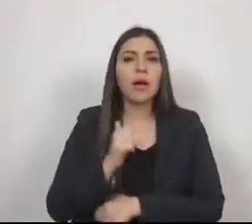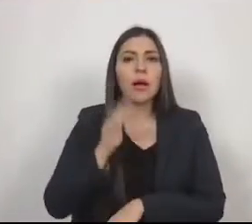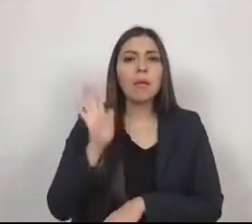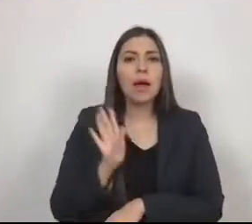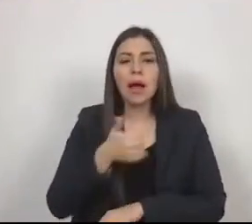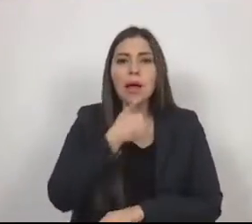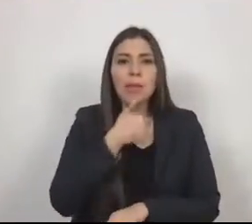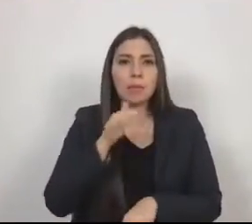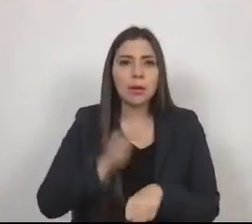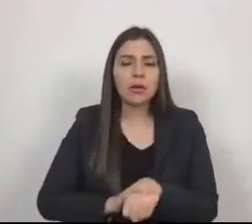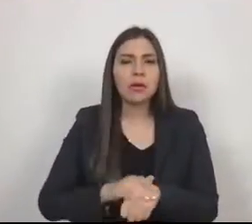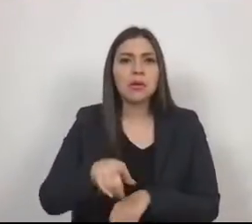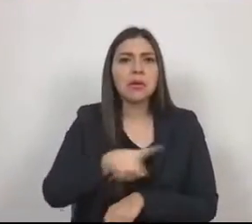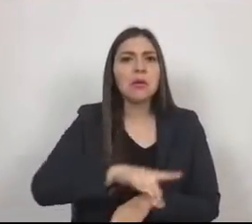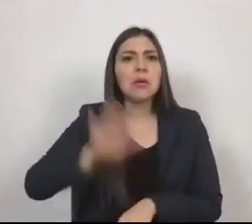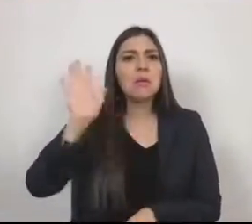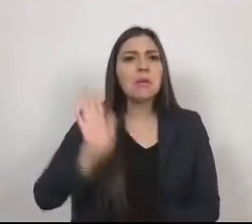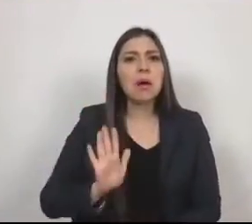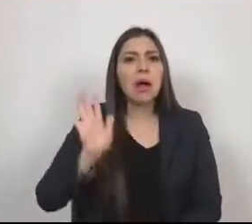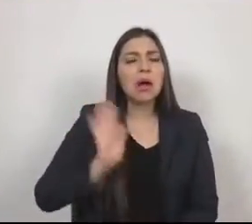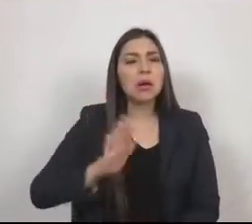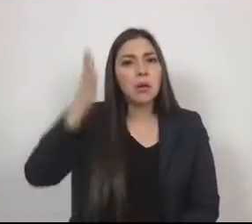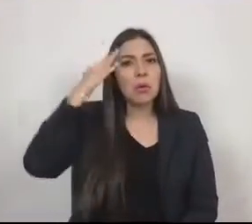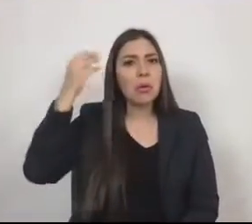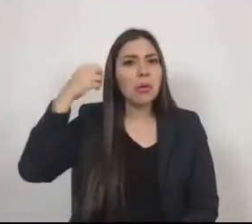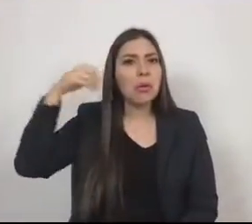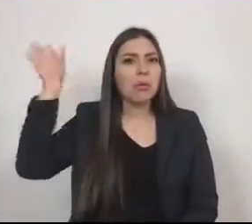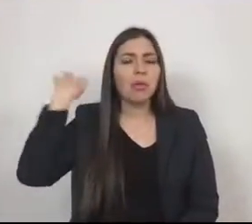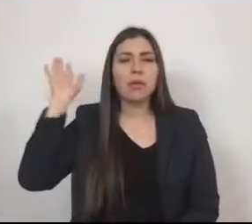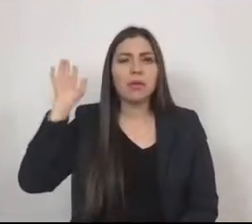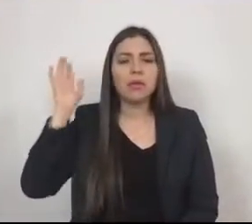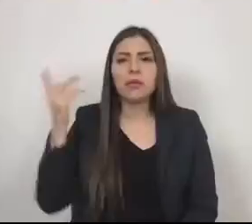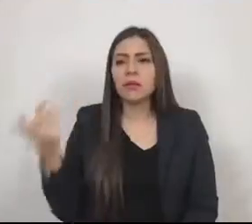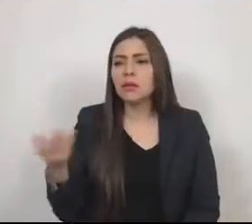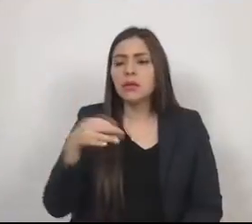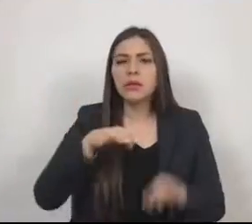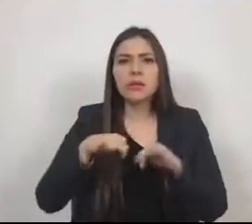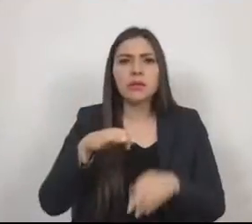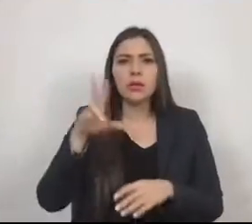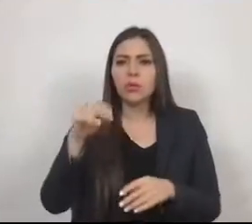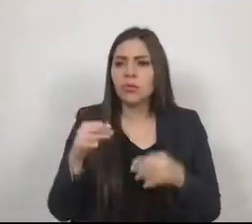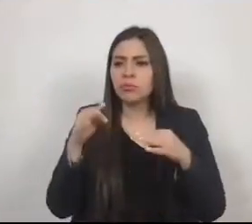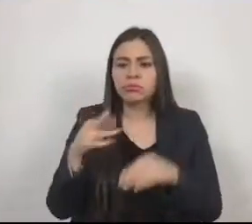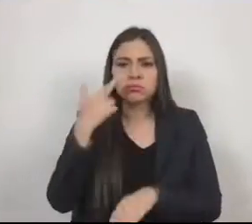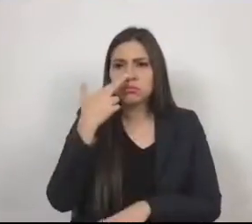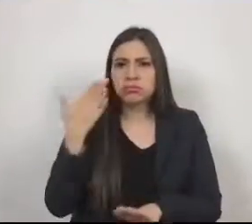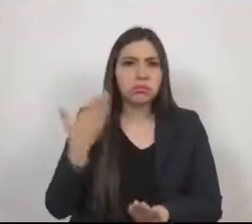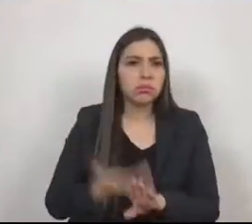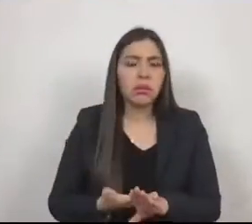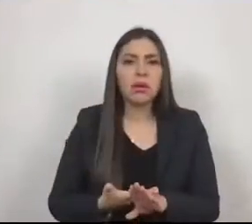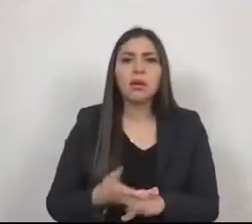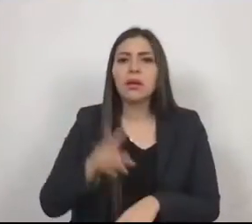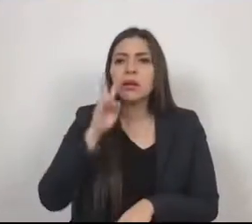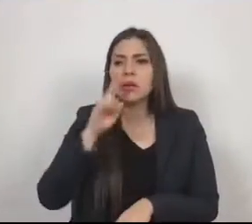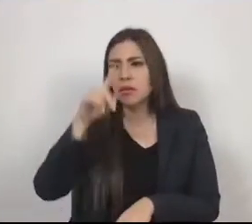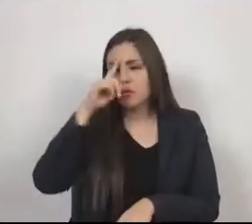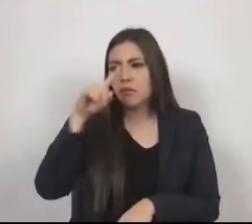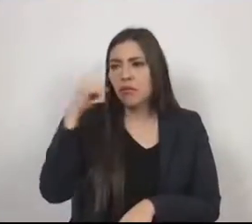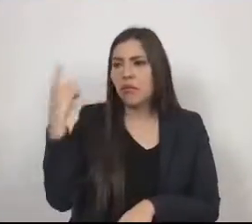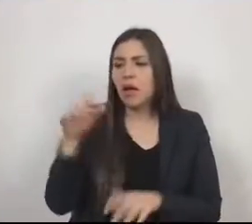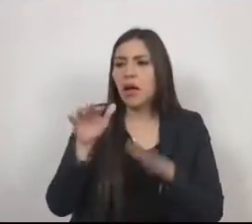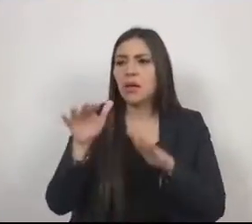esto se les ha olvidado. Actitudes irresponsables de los funcionarios solo muestran un desapego por la gente que